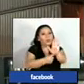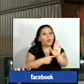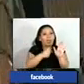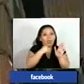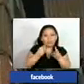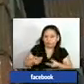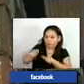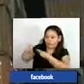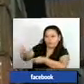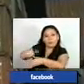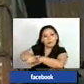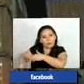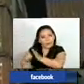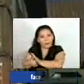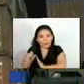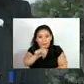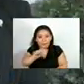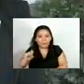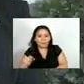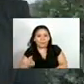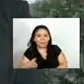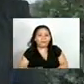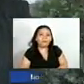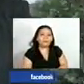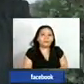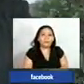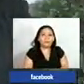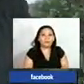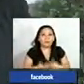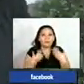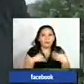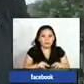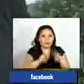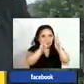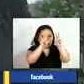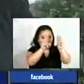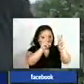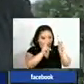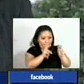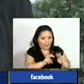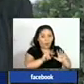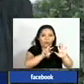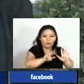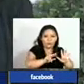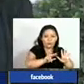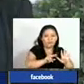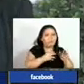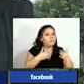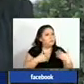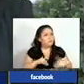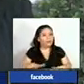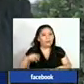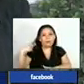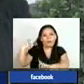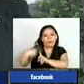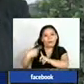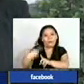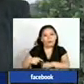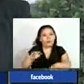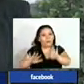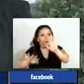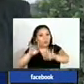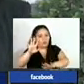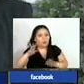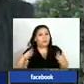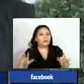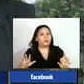Asamblea Legislativa la próxima semana. Ocho de las primeras líneas que se iniciaron el 14 de abril están en etapa de